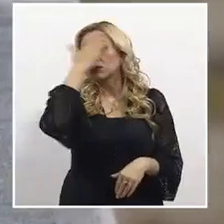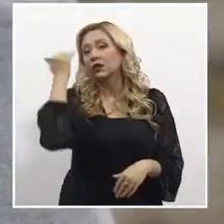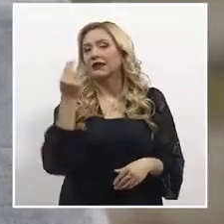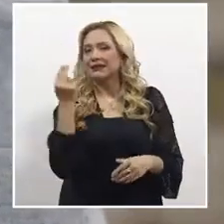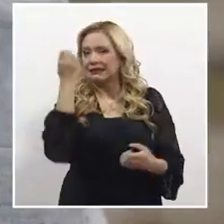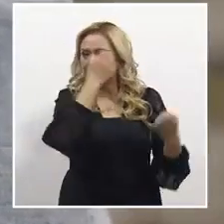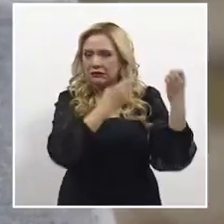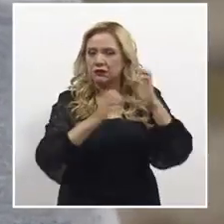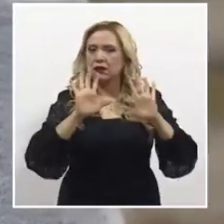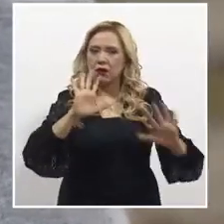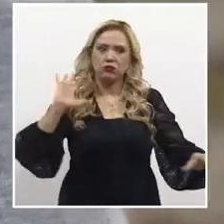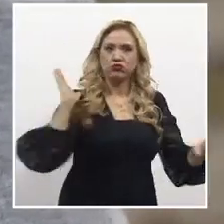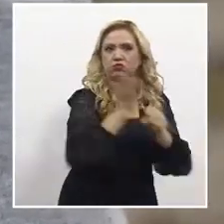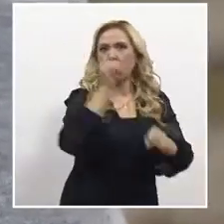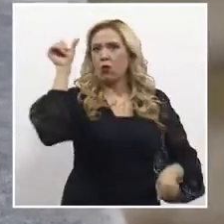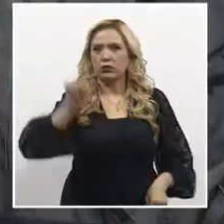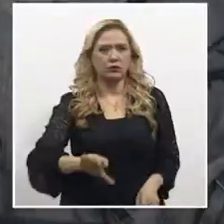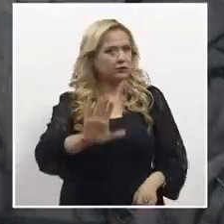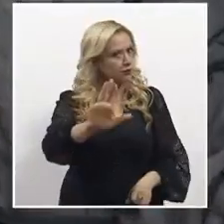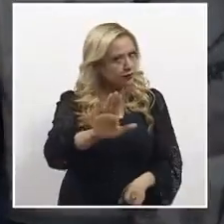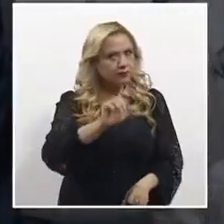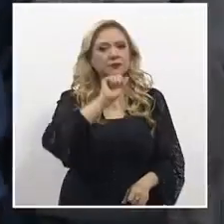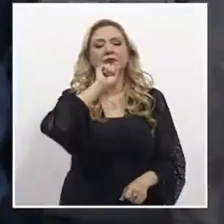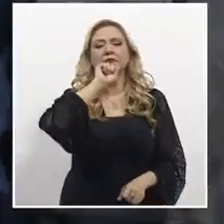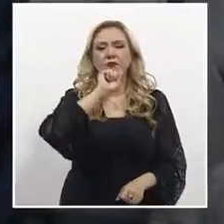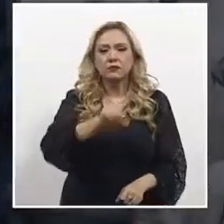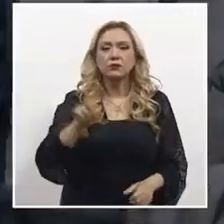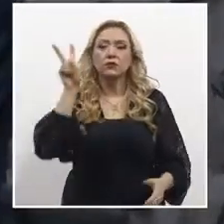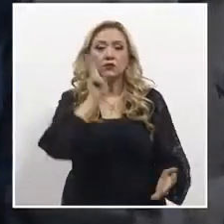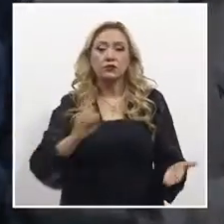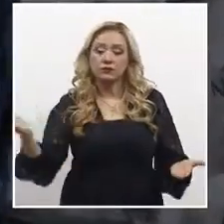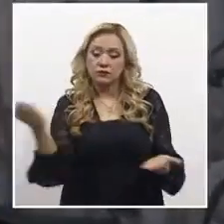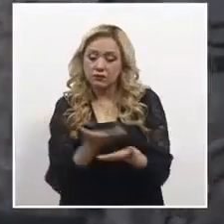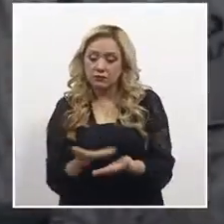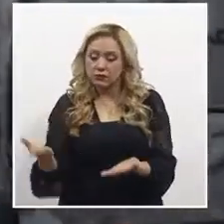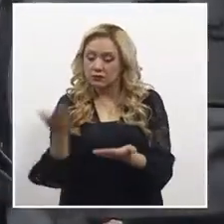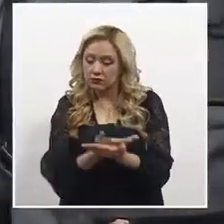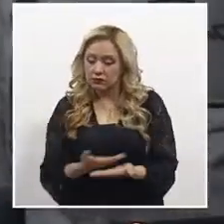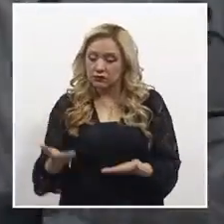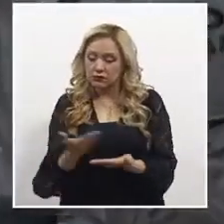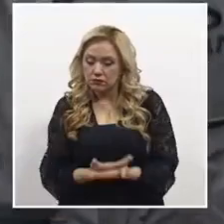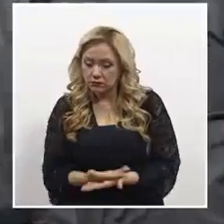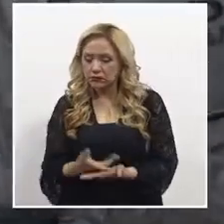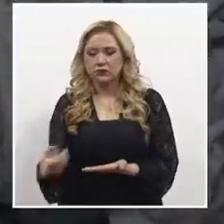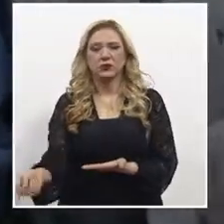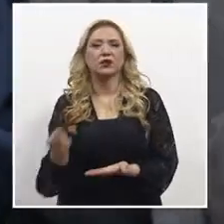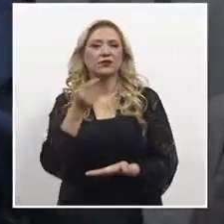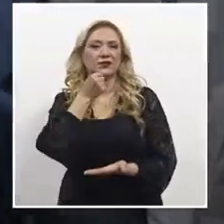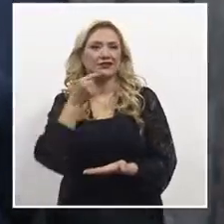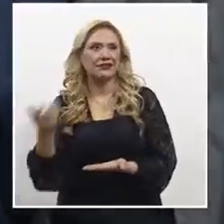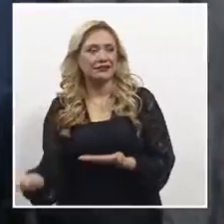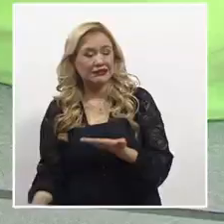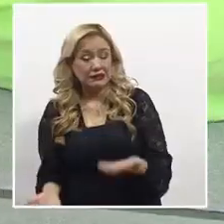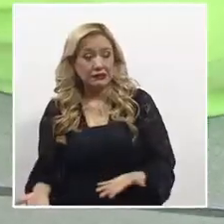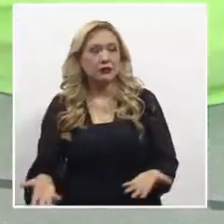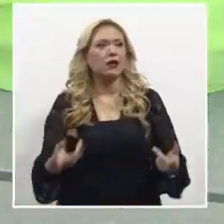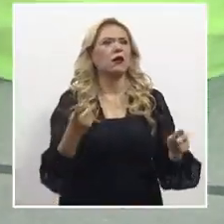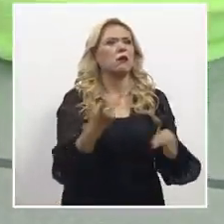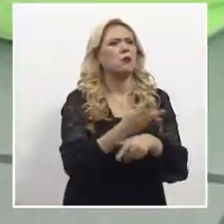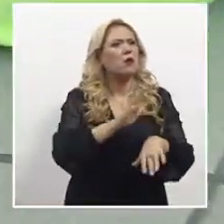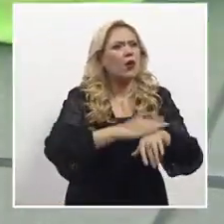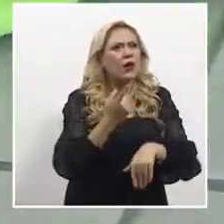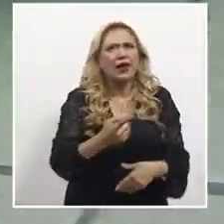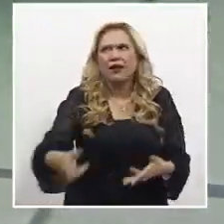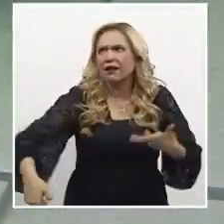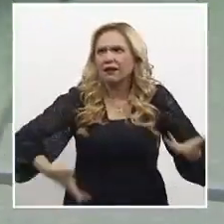indebida. Asimismo, tendrá que tomar en cuenta la totalidad de pruebas, la situación de desventaja del infante, el contexto de los hechos y las garantías